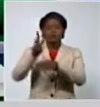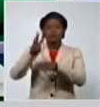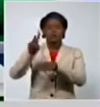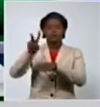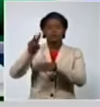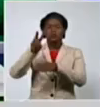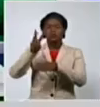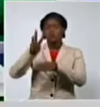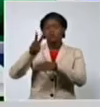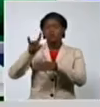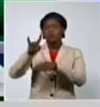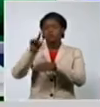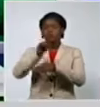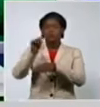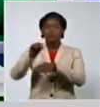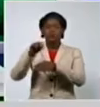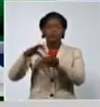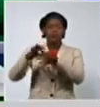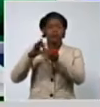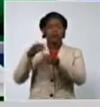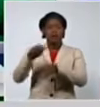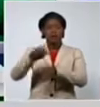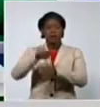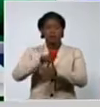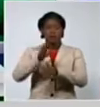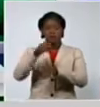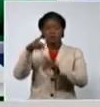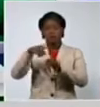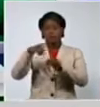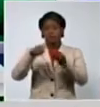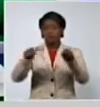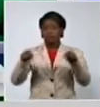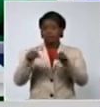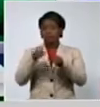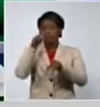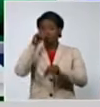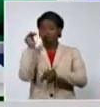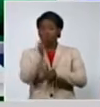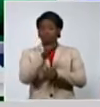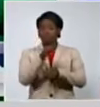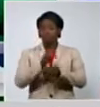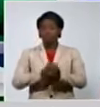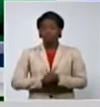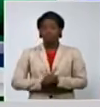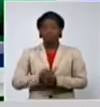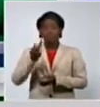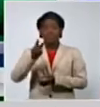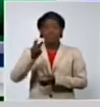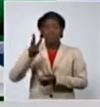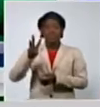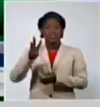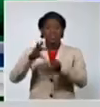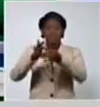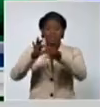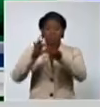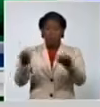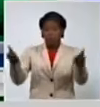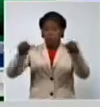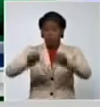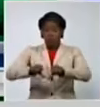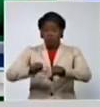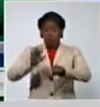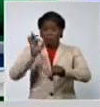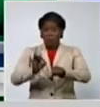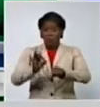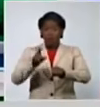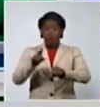el día de hoy en las terapias intensivas y 23 críticos, que se reducen 6 en